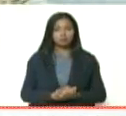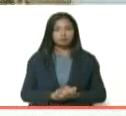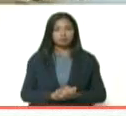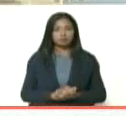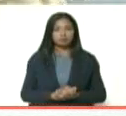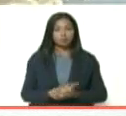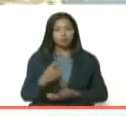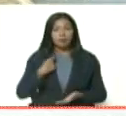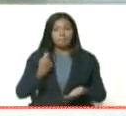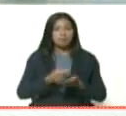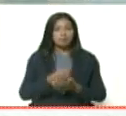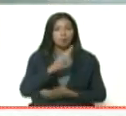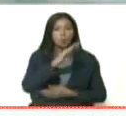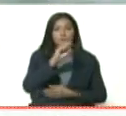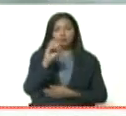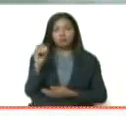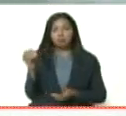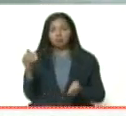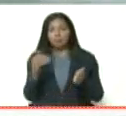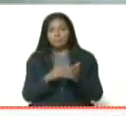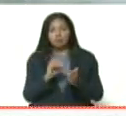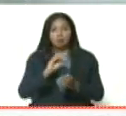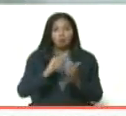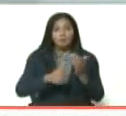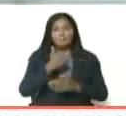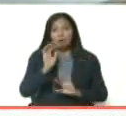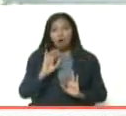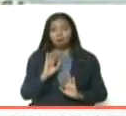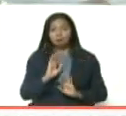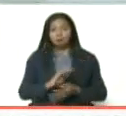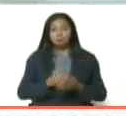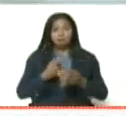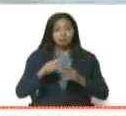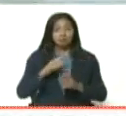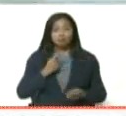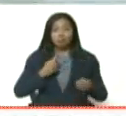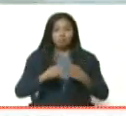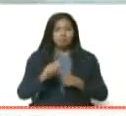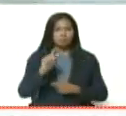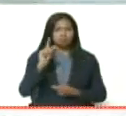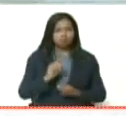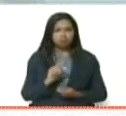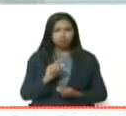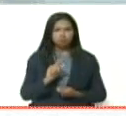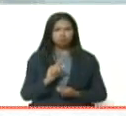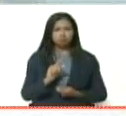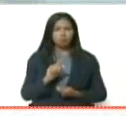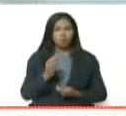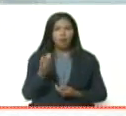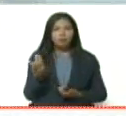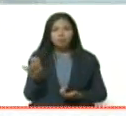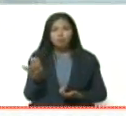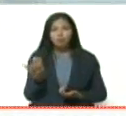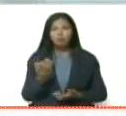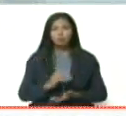puede costar 400 mil bolívares o más. Y nosotros la vendemos, ¿ah?